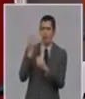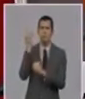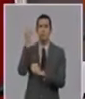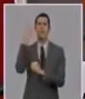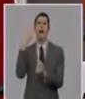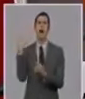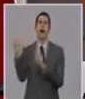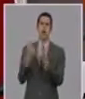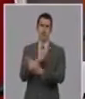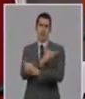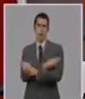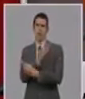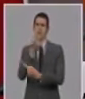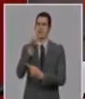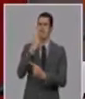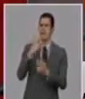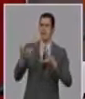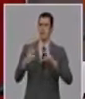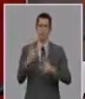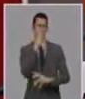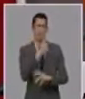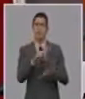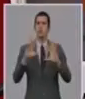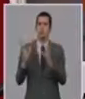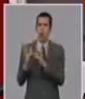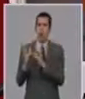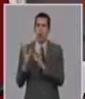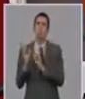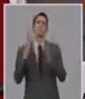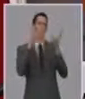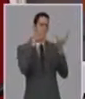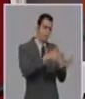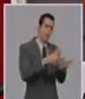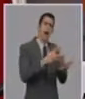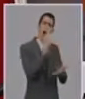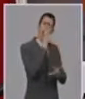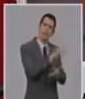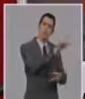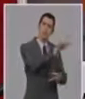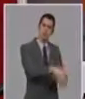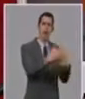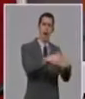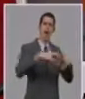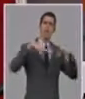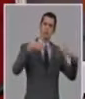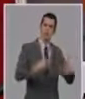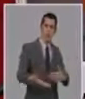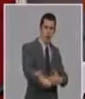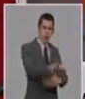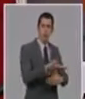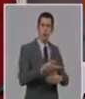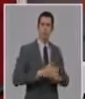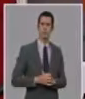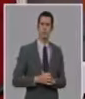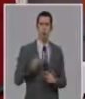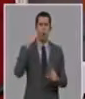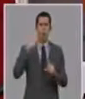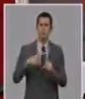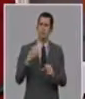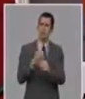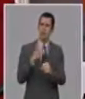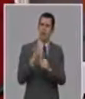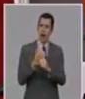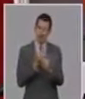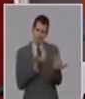pensados ese protocolo, tanto preventivo como de inserción de los convalecientes, es mediante la acción del médico